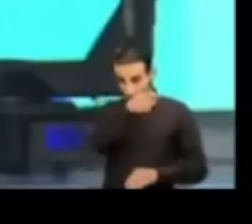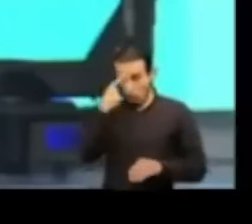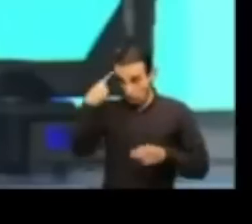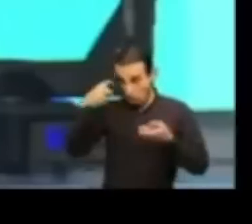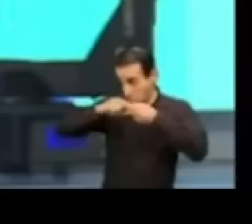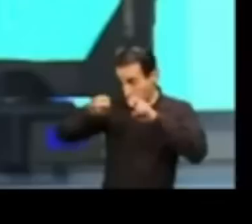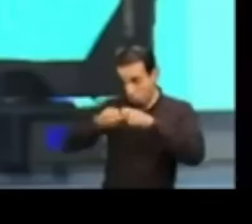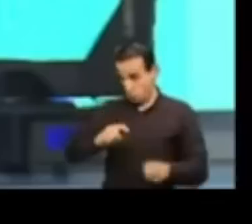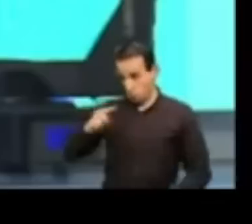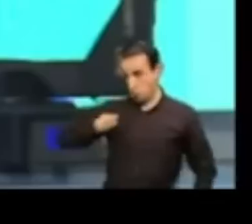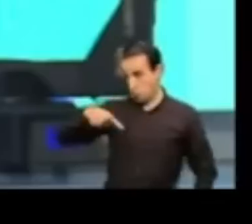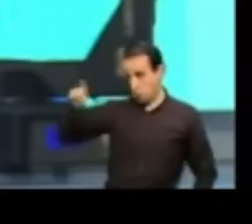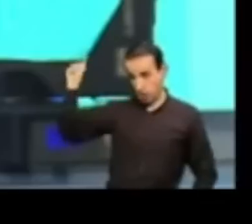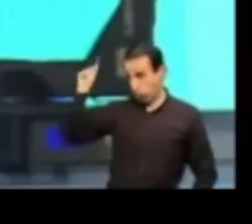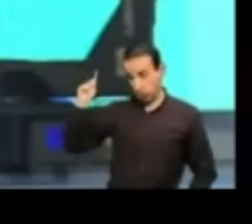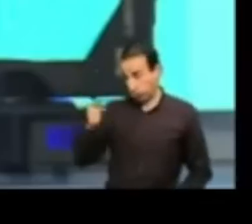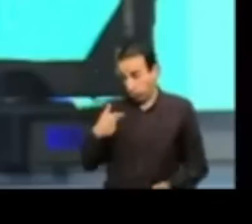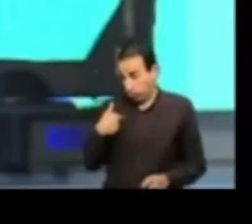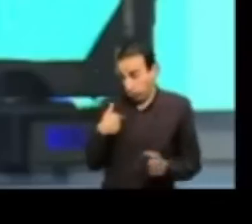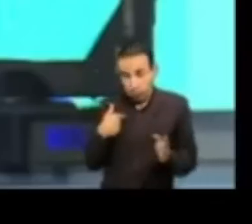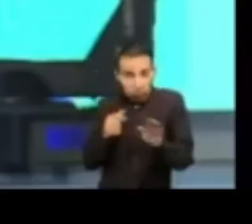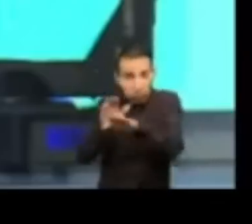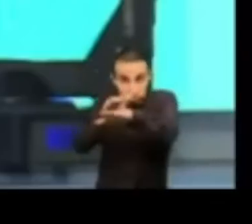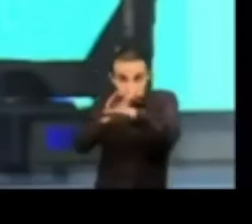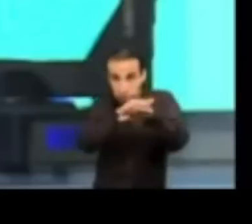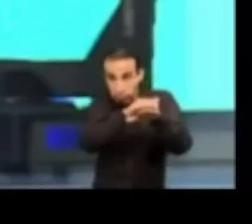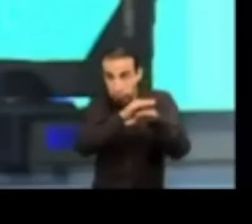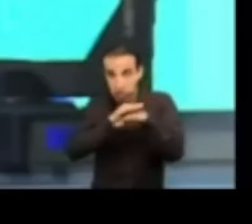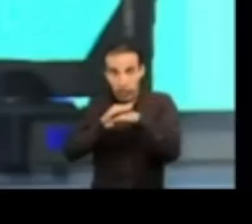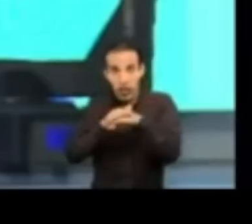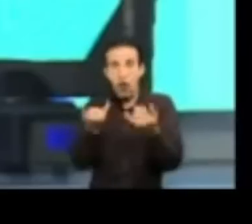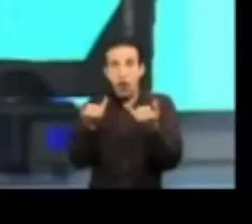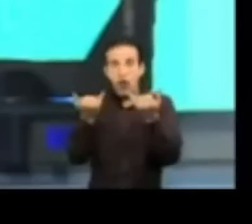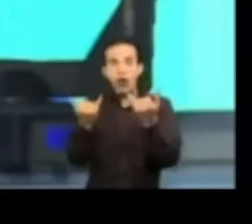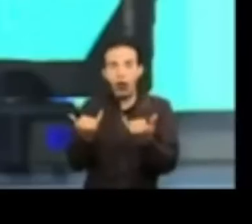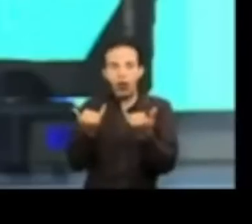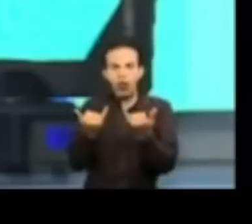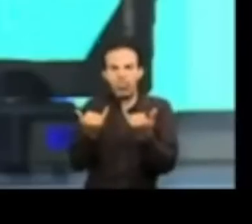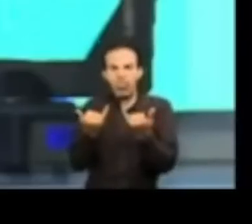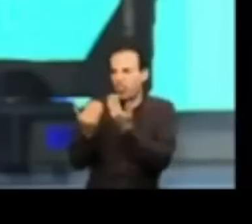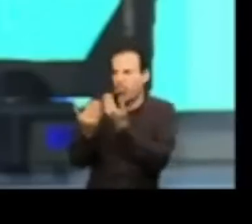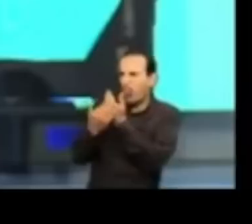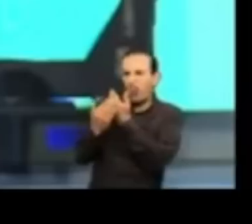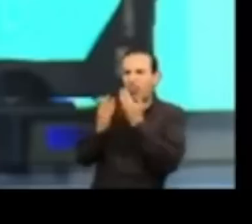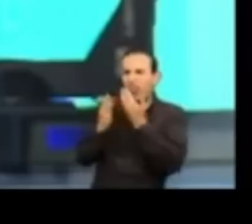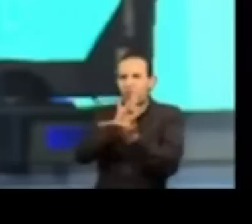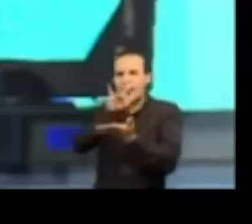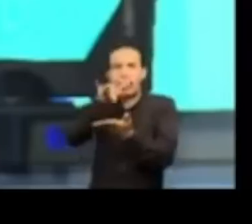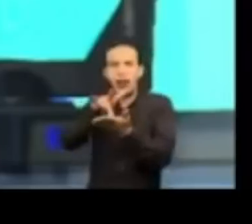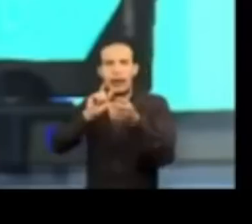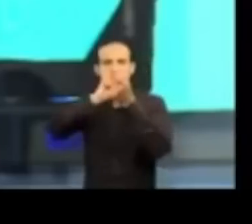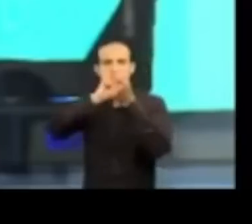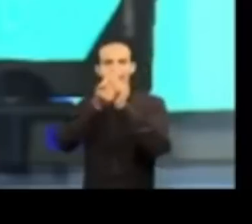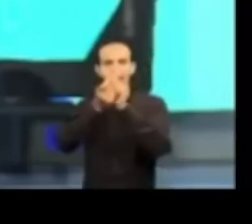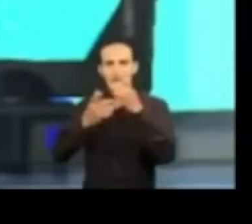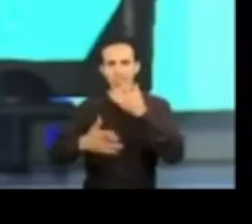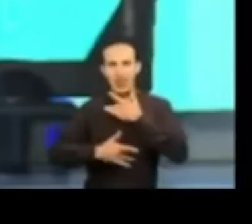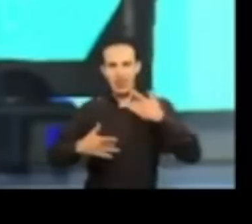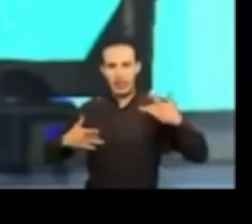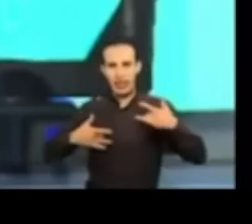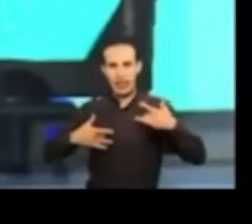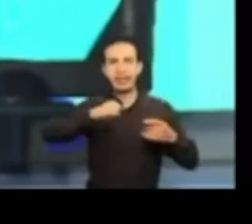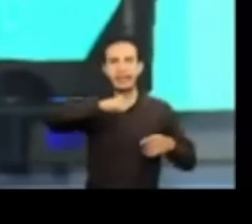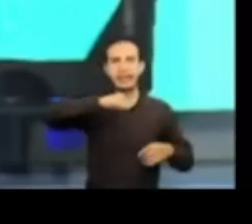nos hacen una invitación, es para que hablemos de la reforma a la salud porque es un derecho fundamental que tenemos la responsabilidad, la